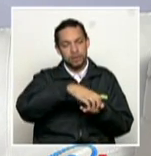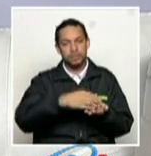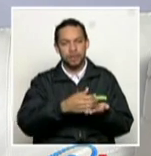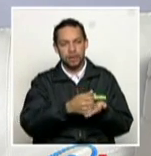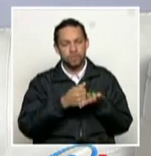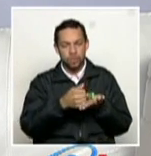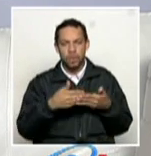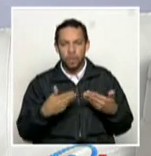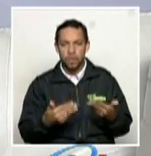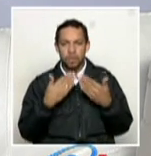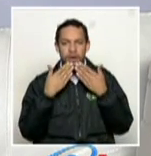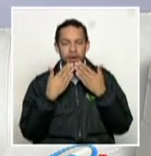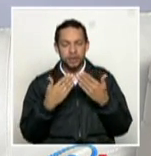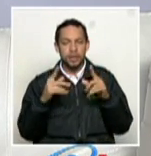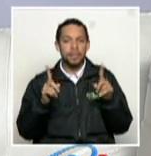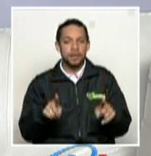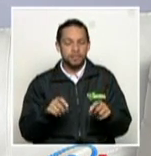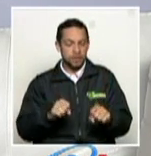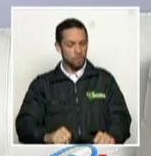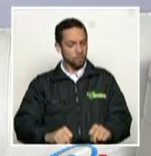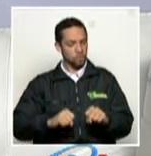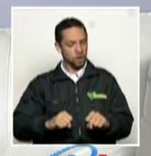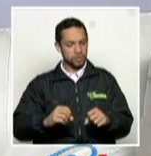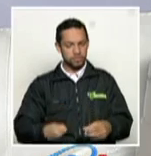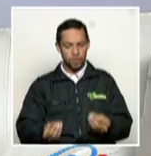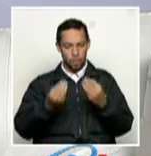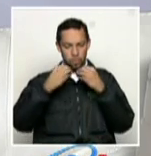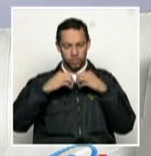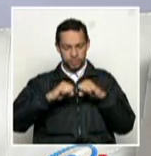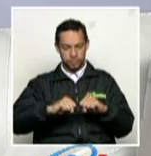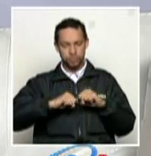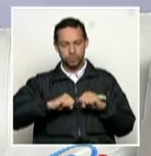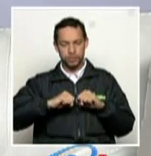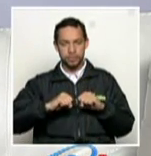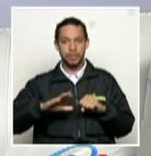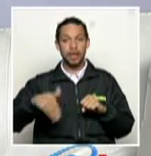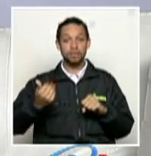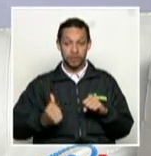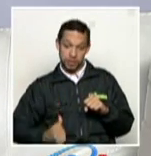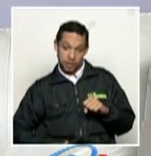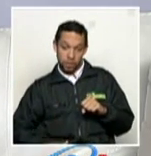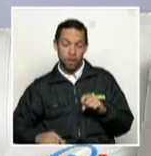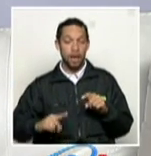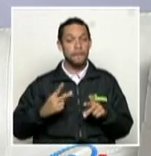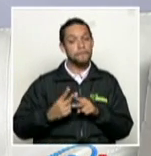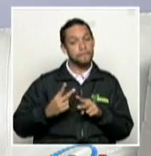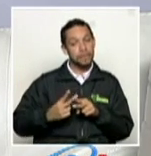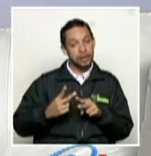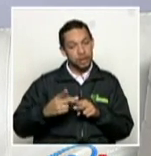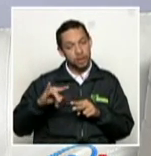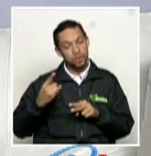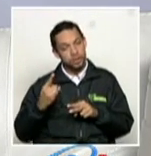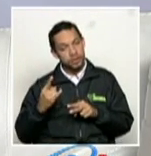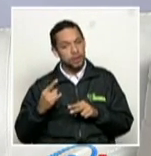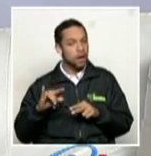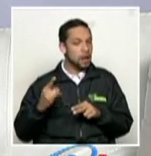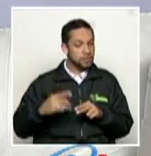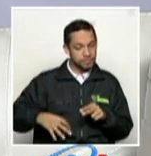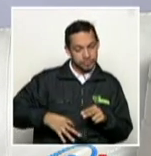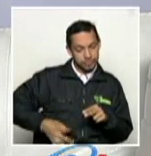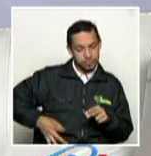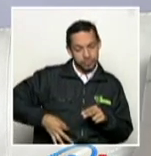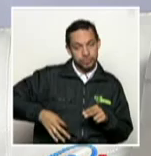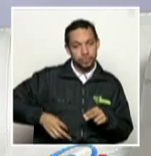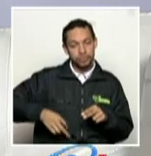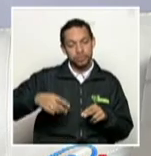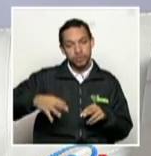Dios lo bendiga. ¿Y qué vitamina me puedo tomar ahora después de la cirugía? ¿Y qué riesgos puedo tener yo que ya